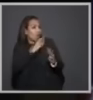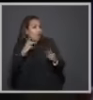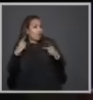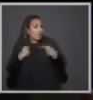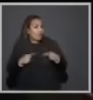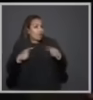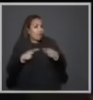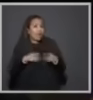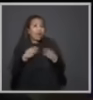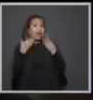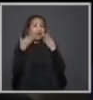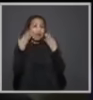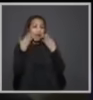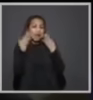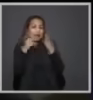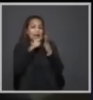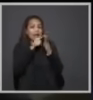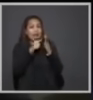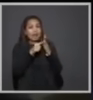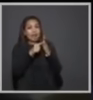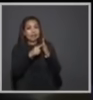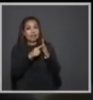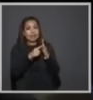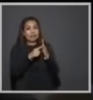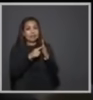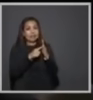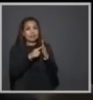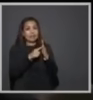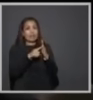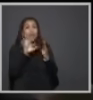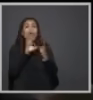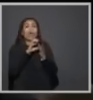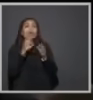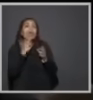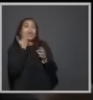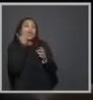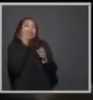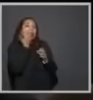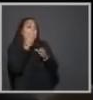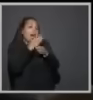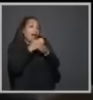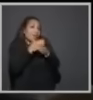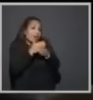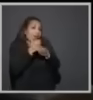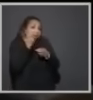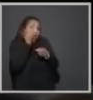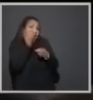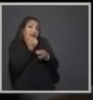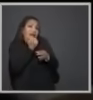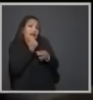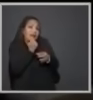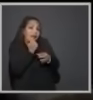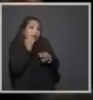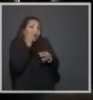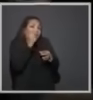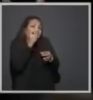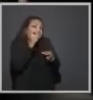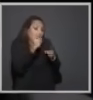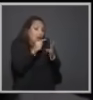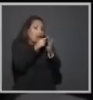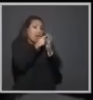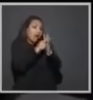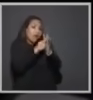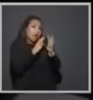piden que les demos un poco de café o de azúcar o de agua, ¿no? Vamos. Pero esto es para